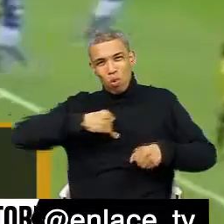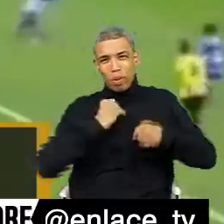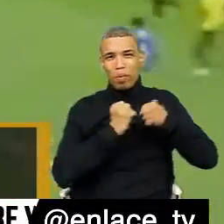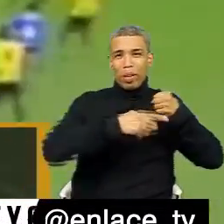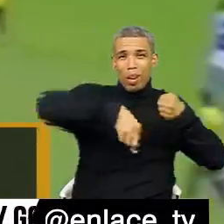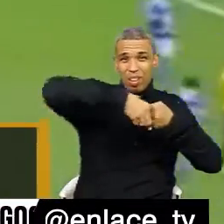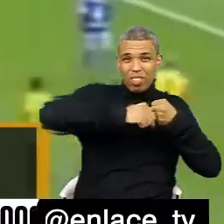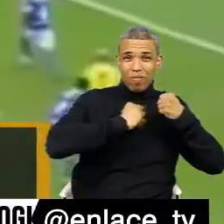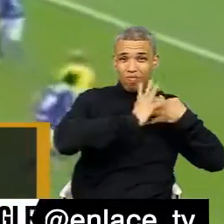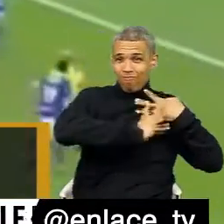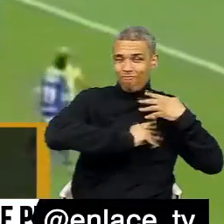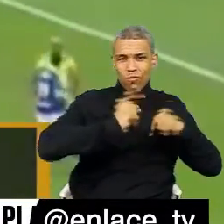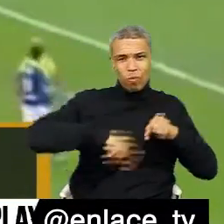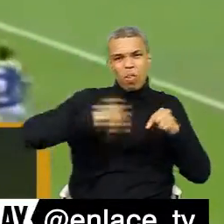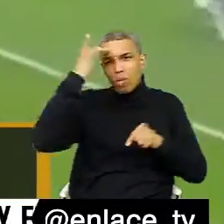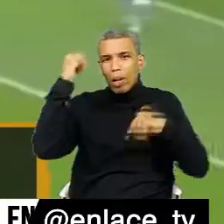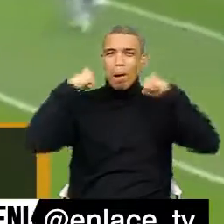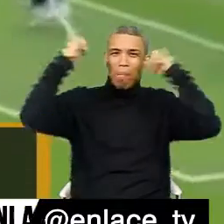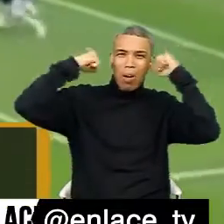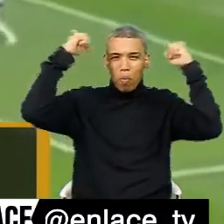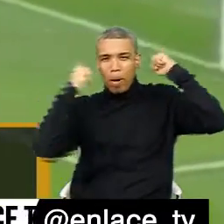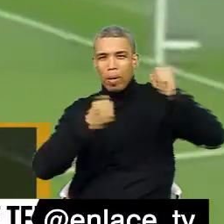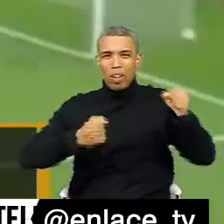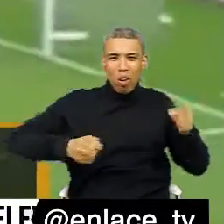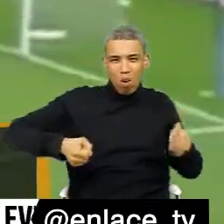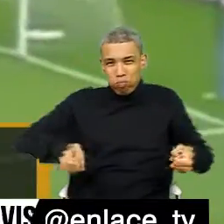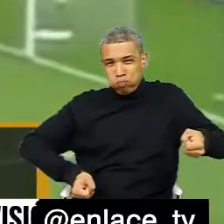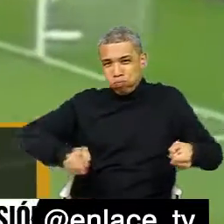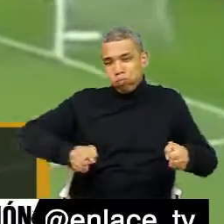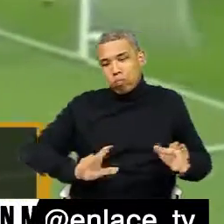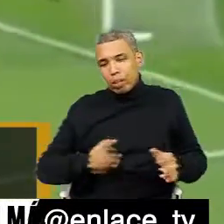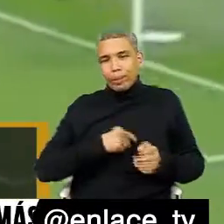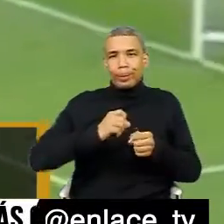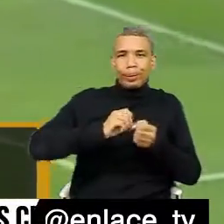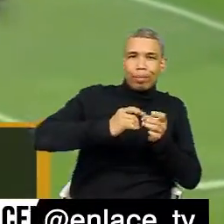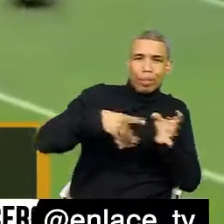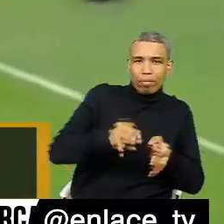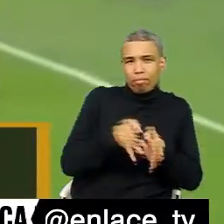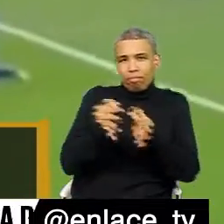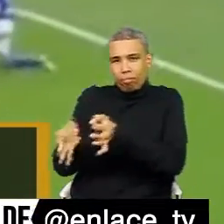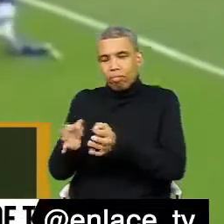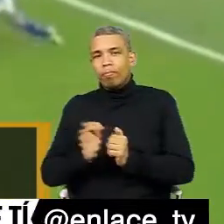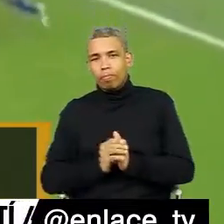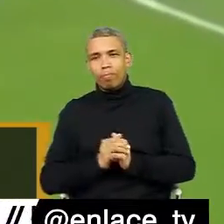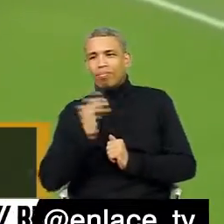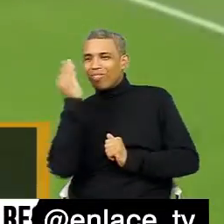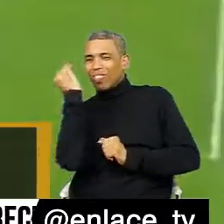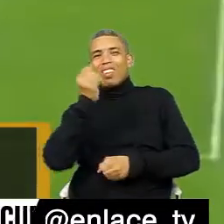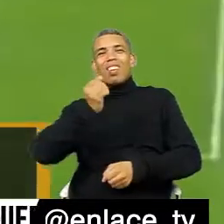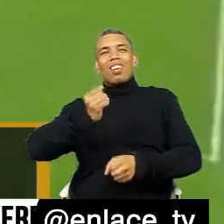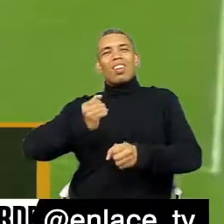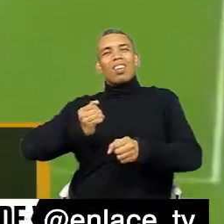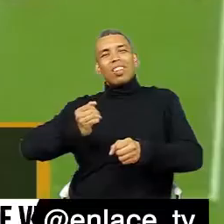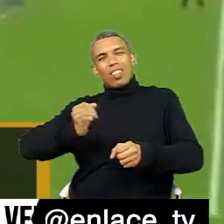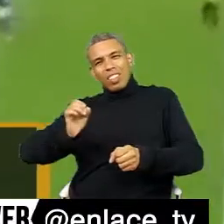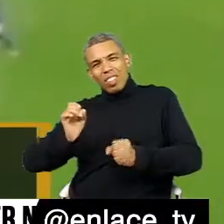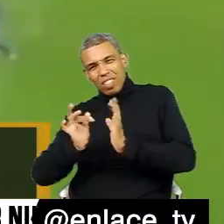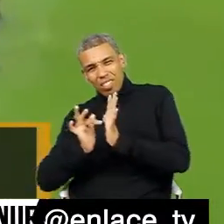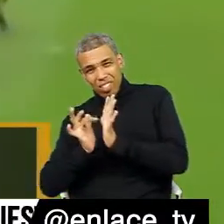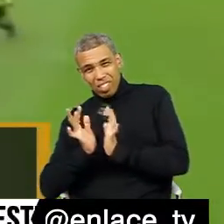7 partidos oficiales, todos por la Liga. El partido más reciente entre Alianza y Millos fue en El Campín y se disputó el 15 de abril del